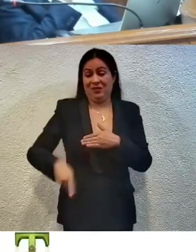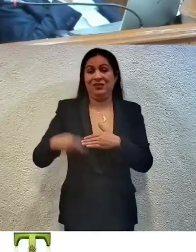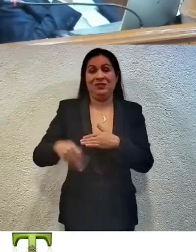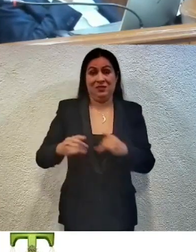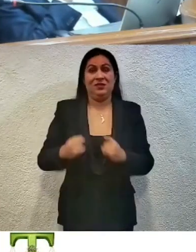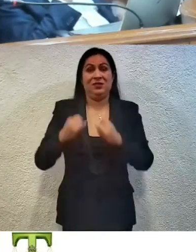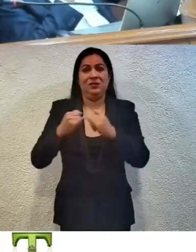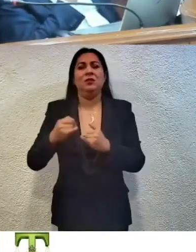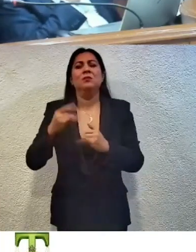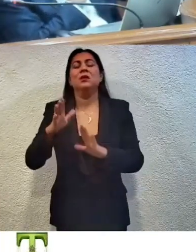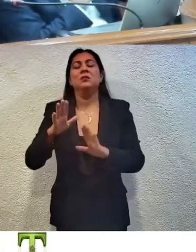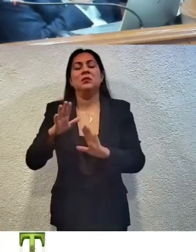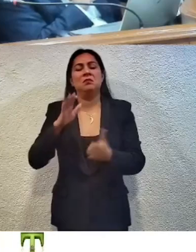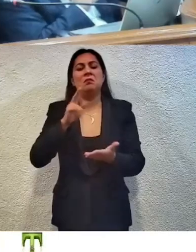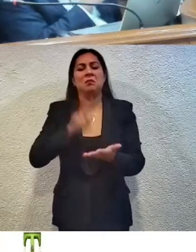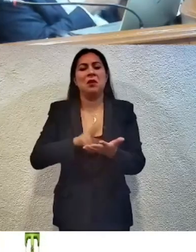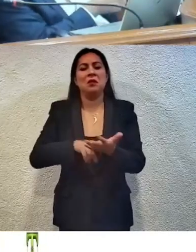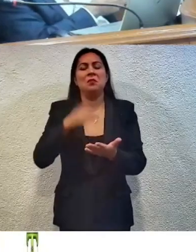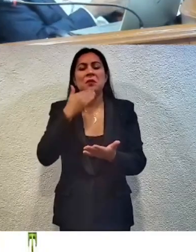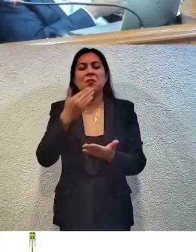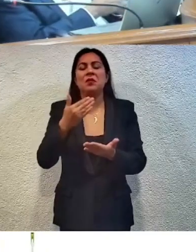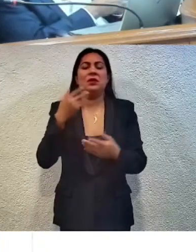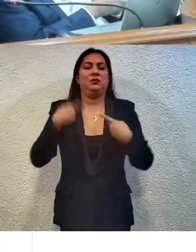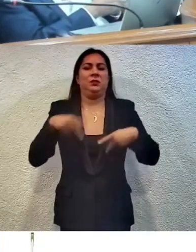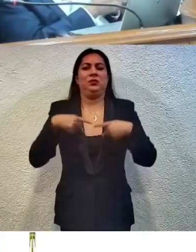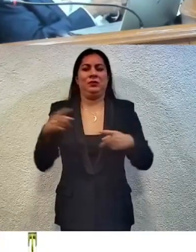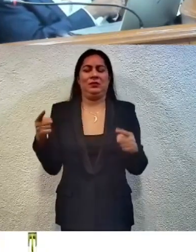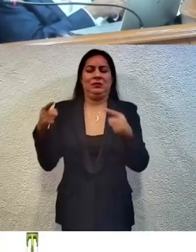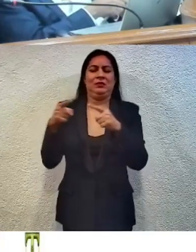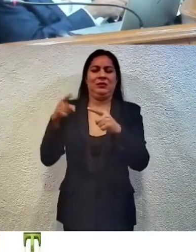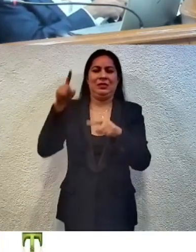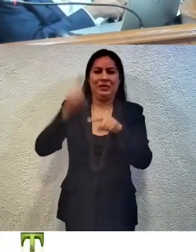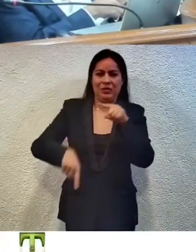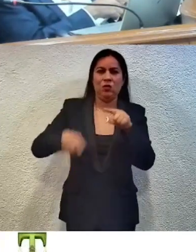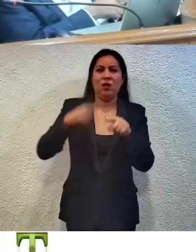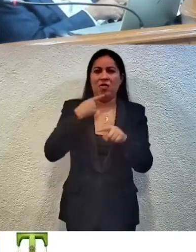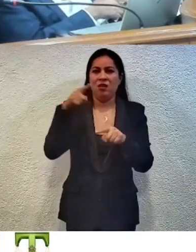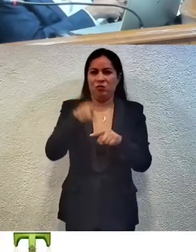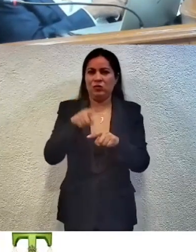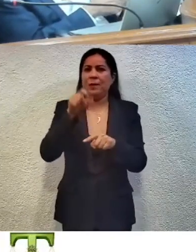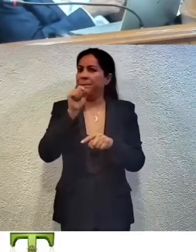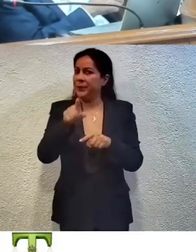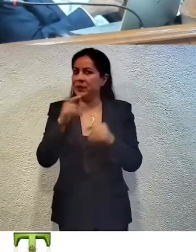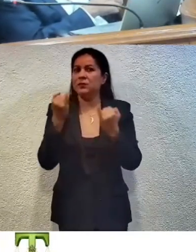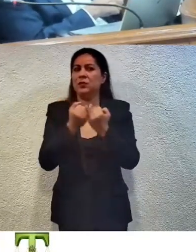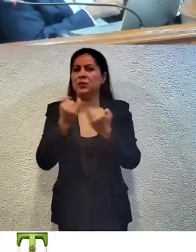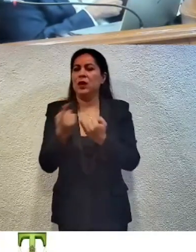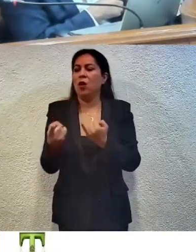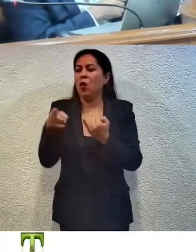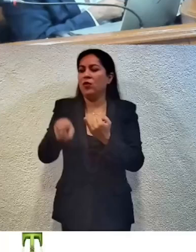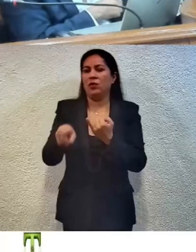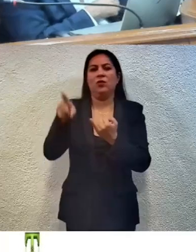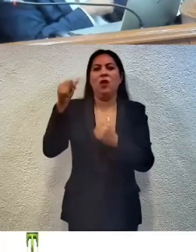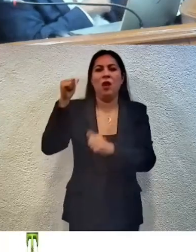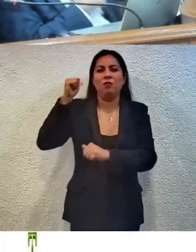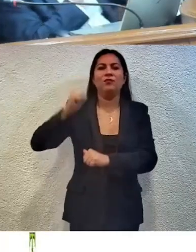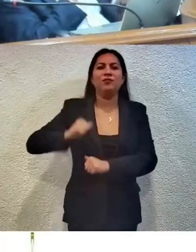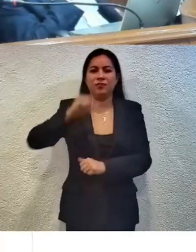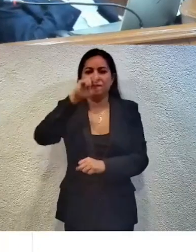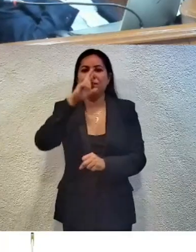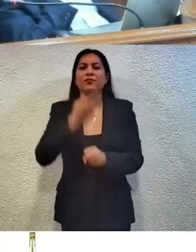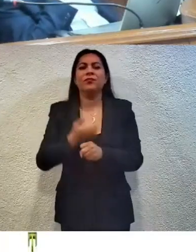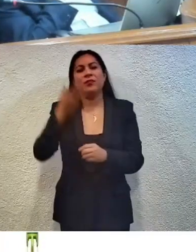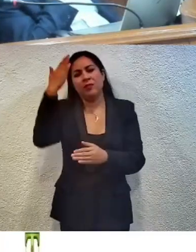fundados los agravios vertidos por el actor y revocó el acto impugnado. Asimismo, ordenó a la autoridad responsable para que en